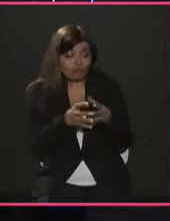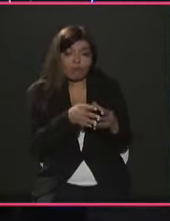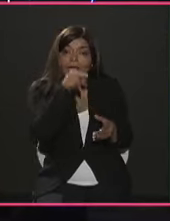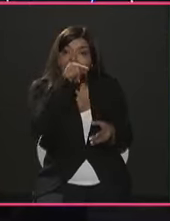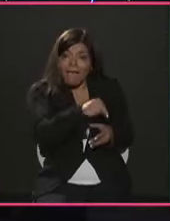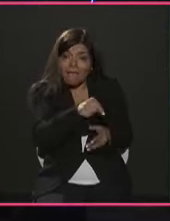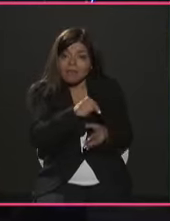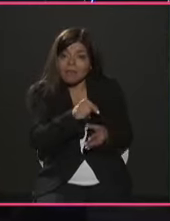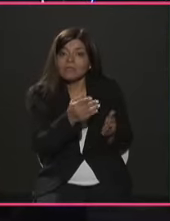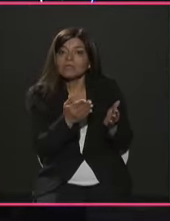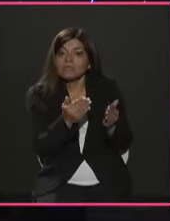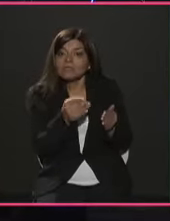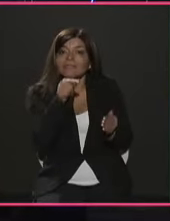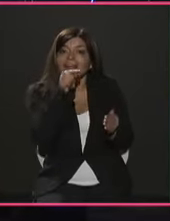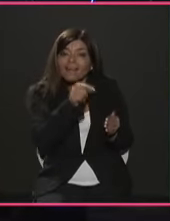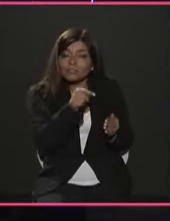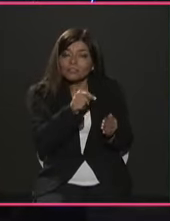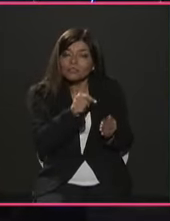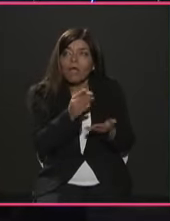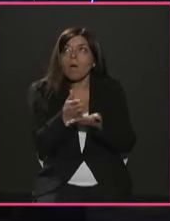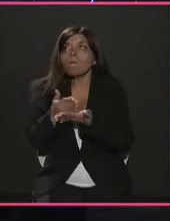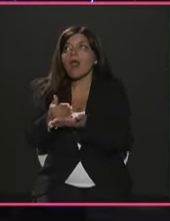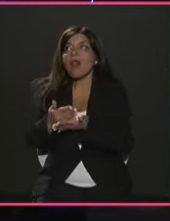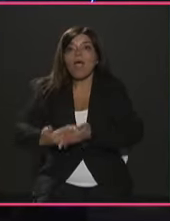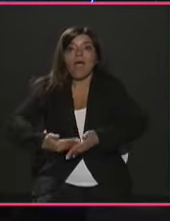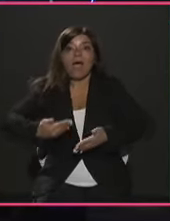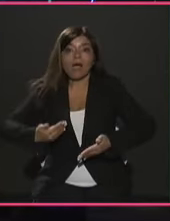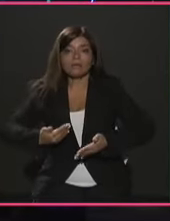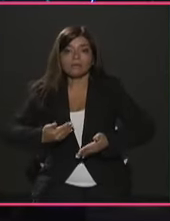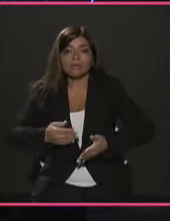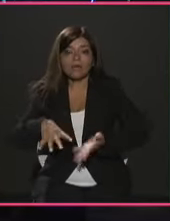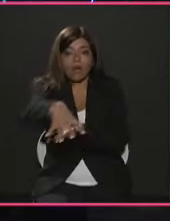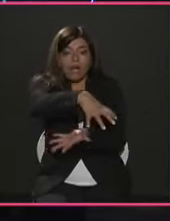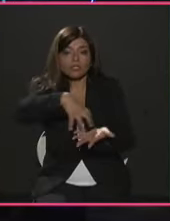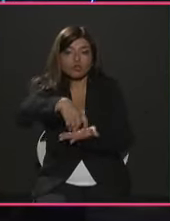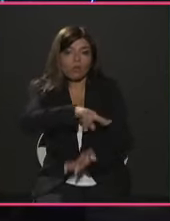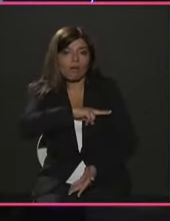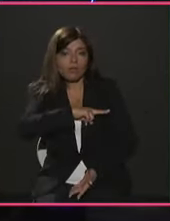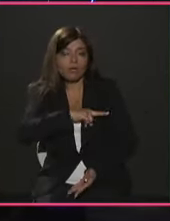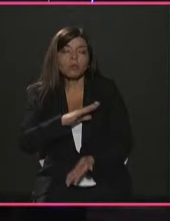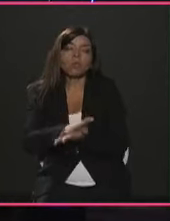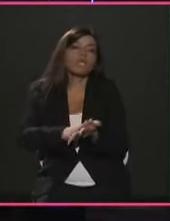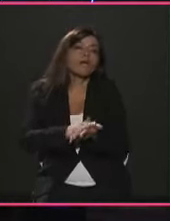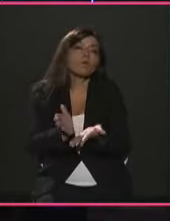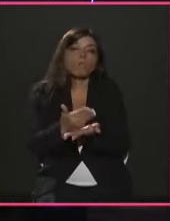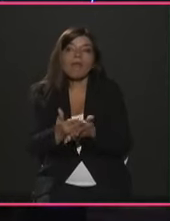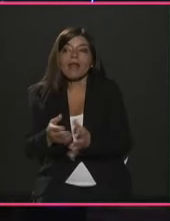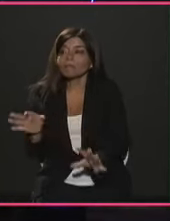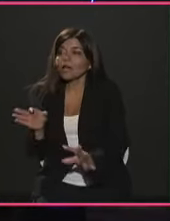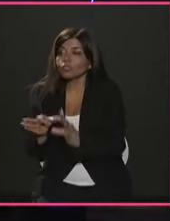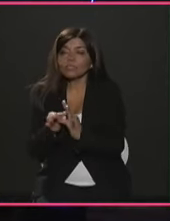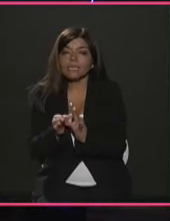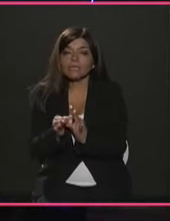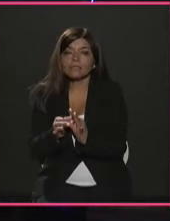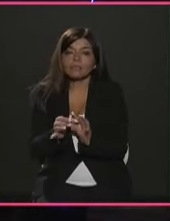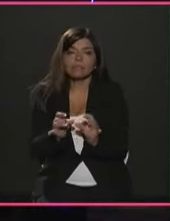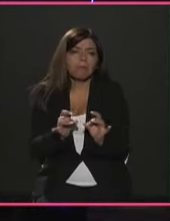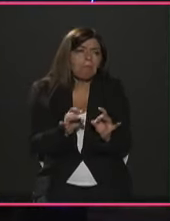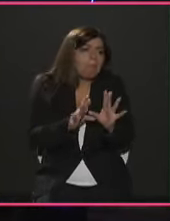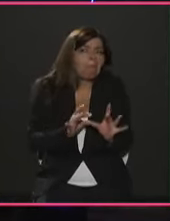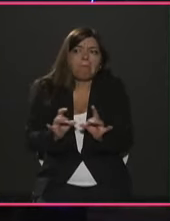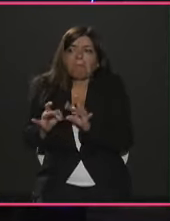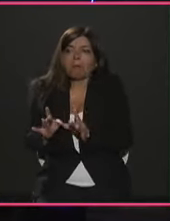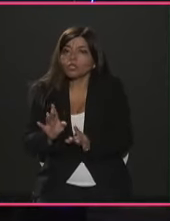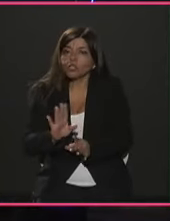su casa y en ese minuto pensó en un plan en un plan para conectarse para nada fue casual en la definición